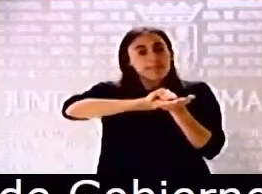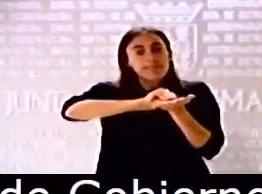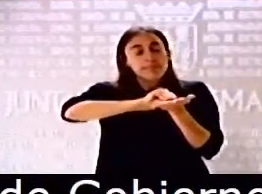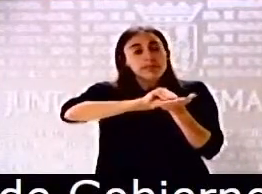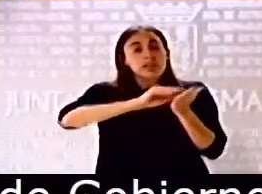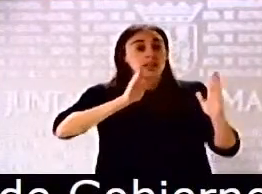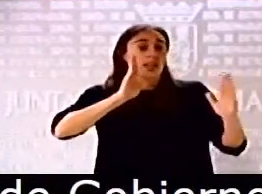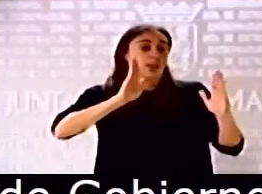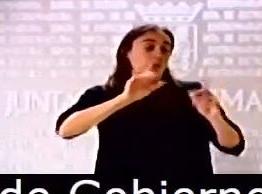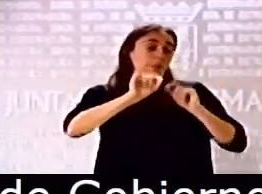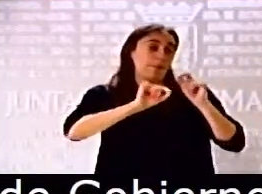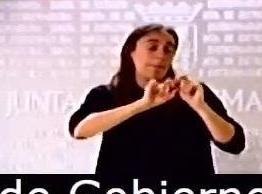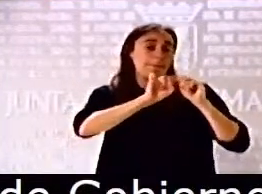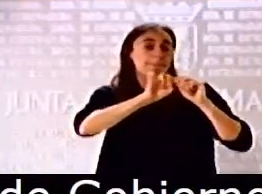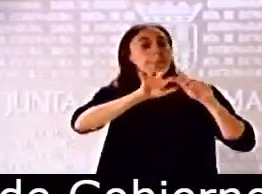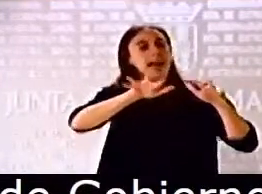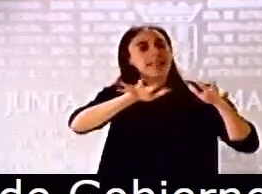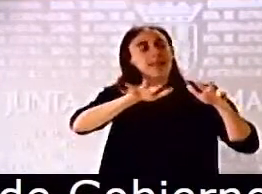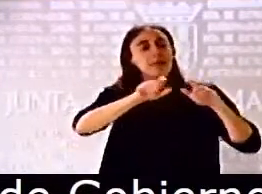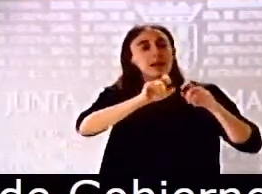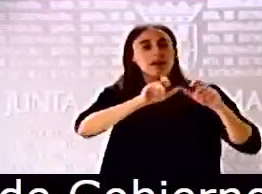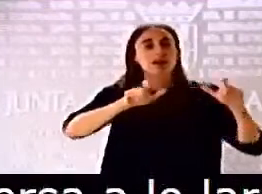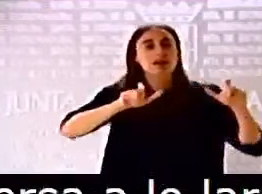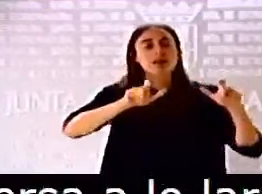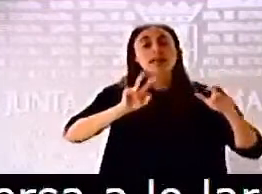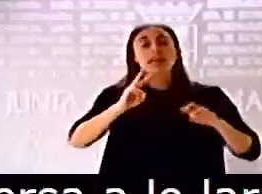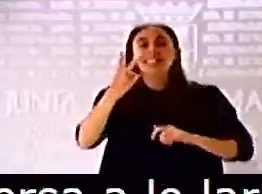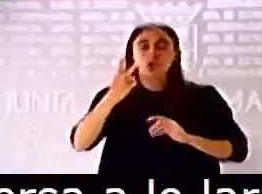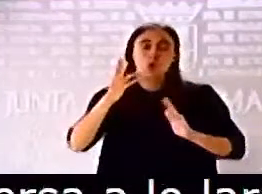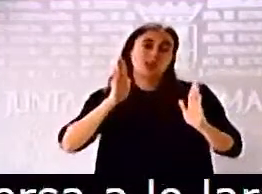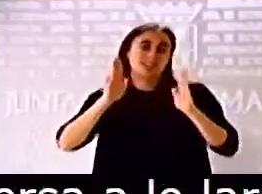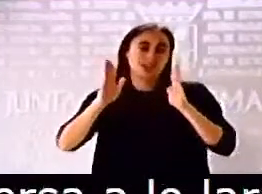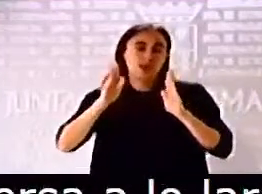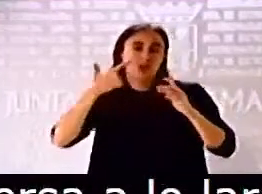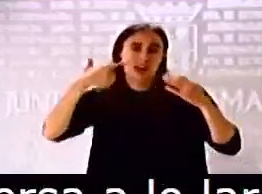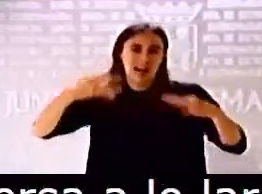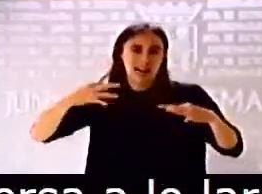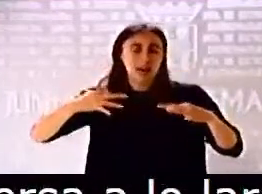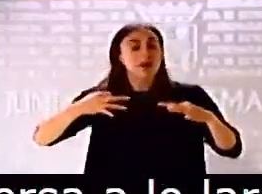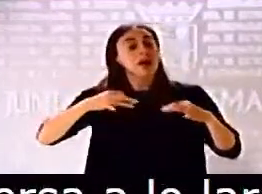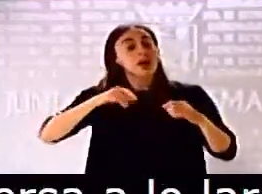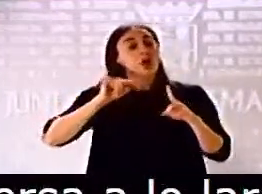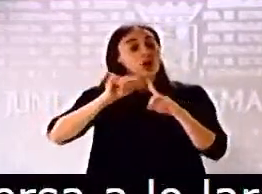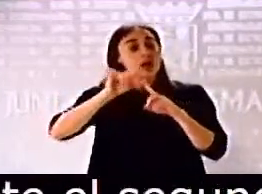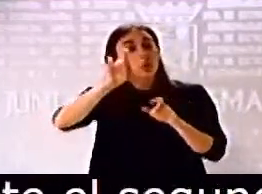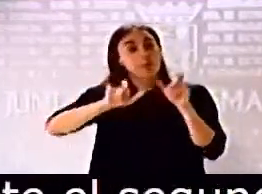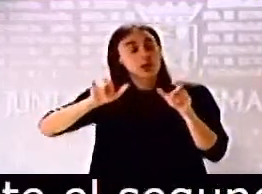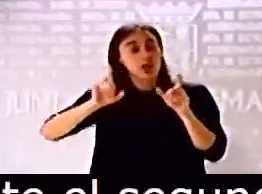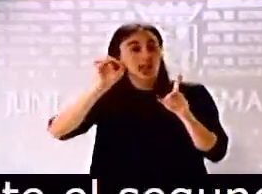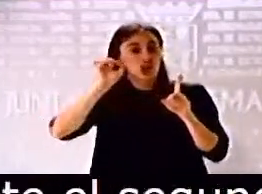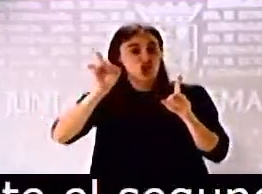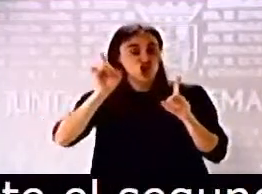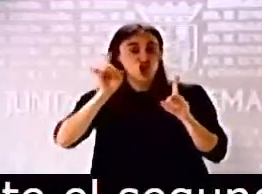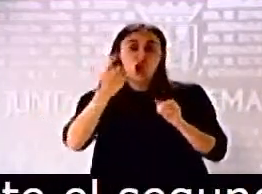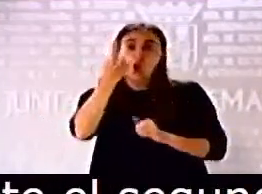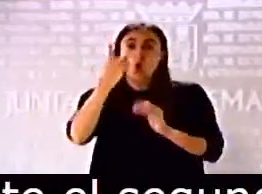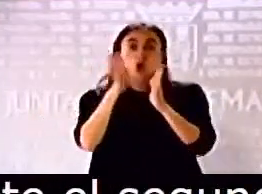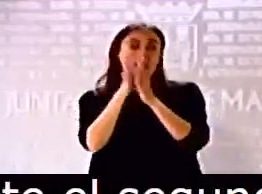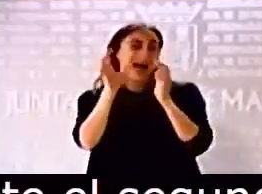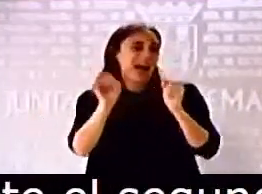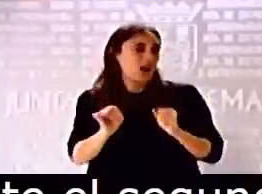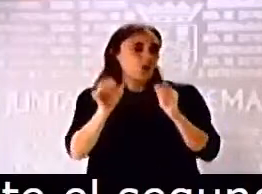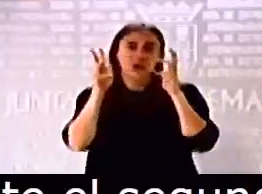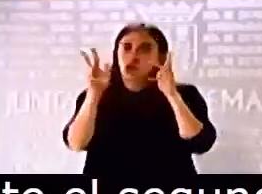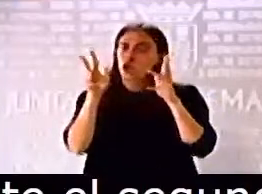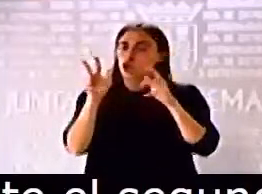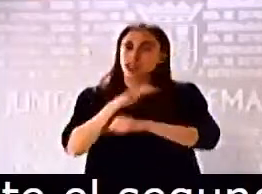la pandemia durante este segundo estado de alarma, para que la gente solo tenga que consultar un acuerdo de Consejo de